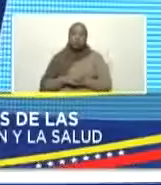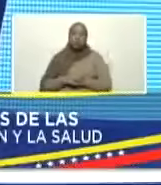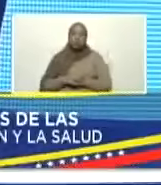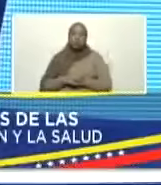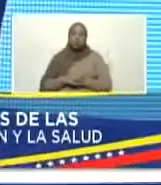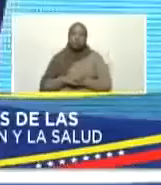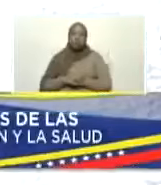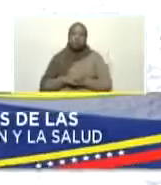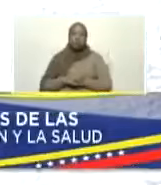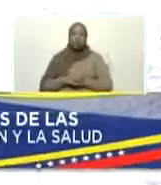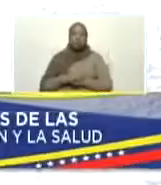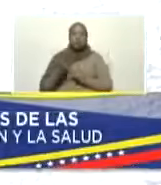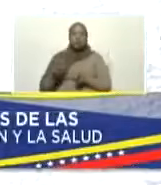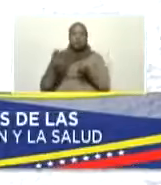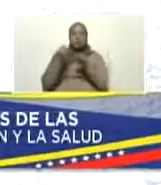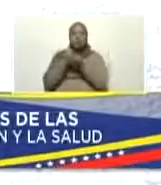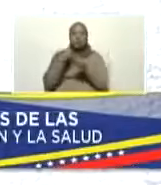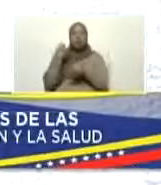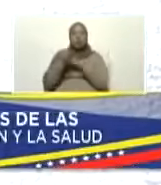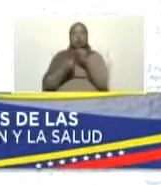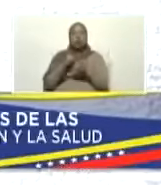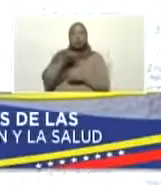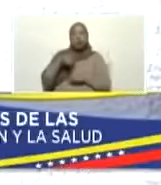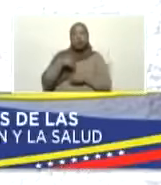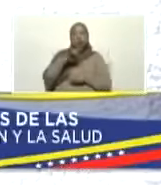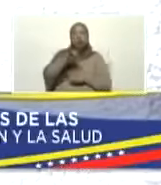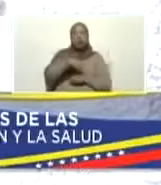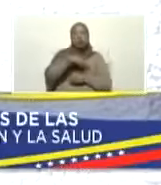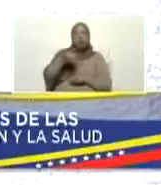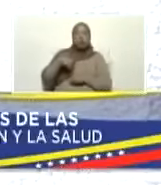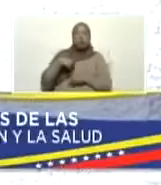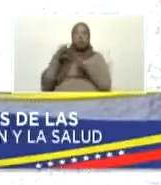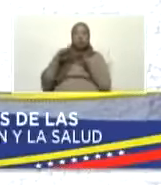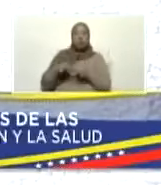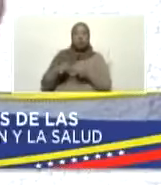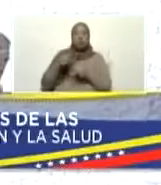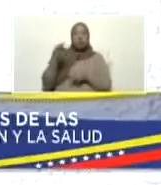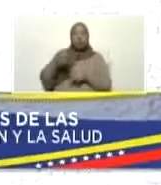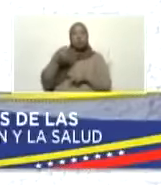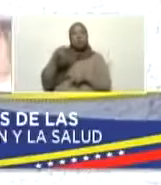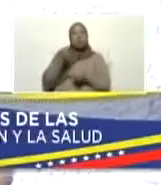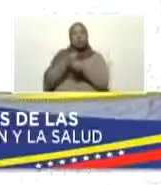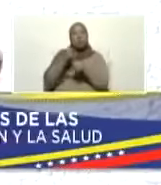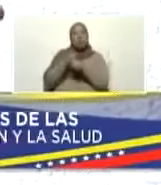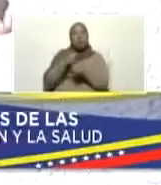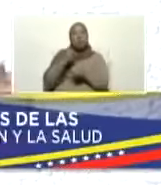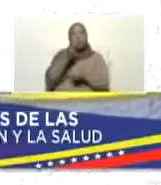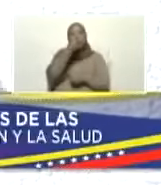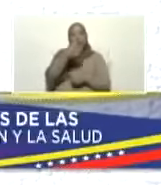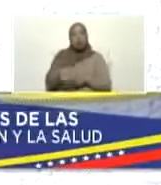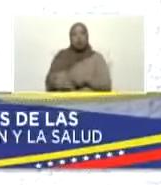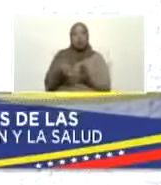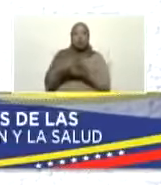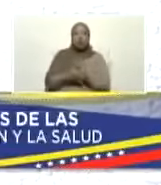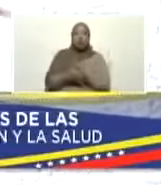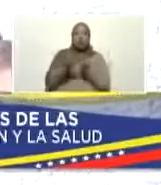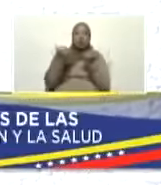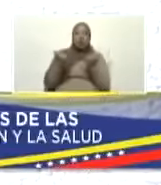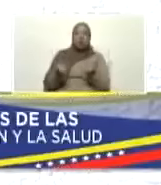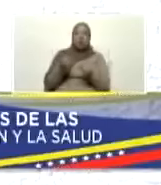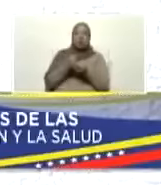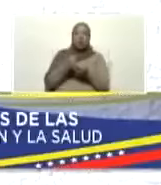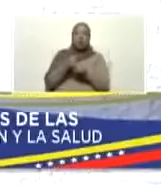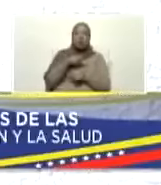por haber permitido la creación de la UNEFA, convirtiéndose así en una opción de calidad educativa, además de que